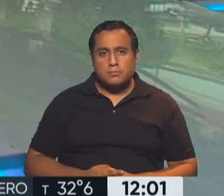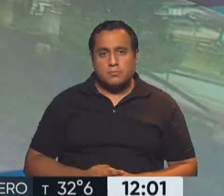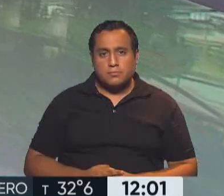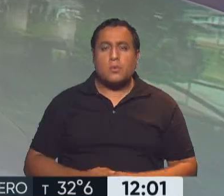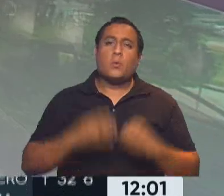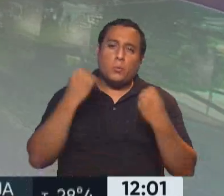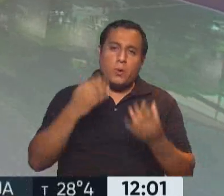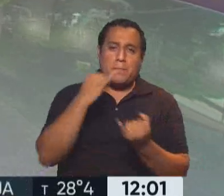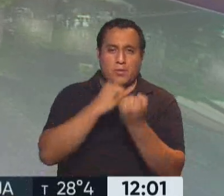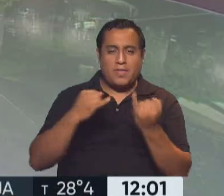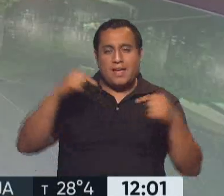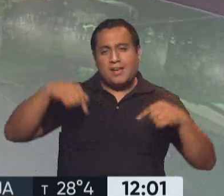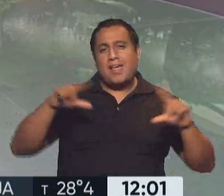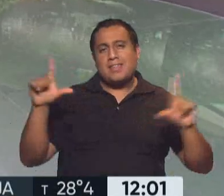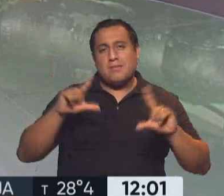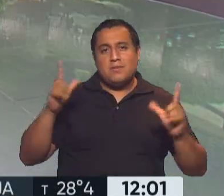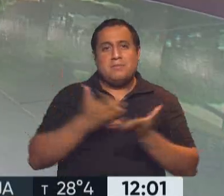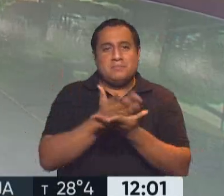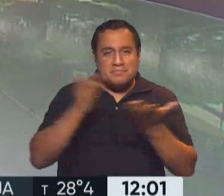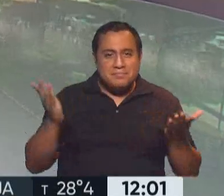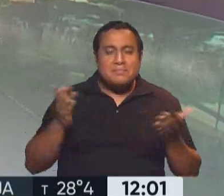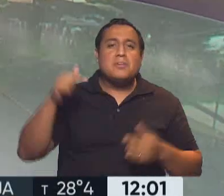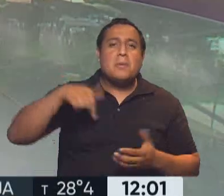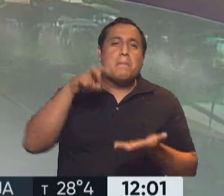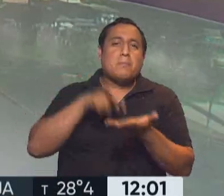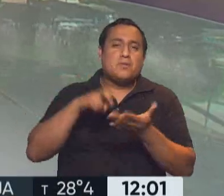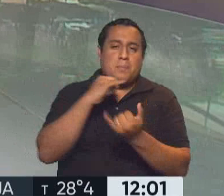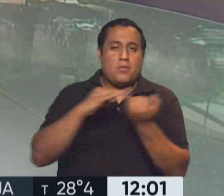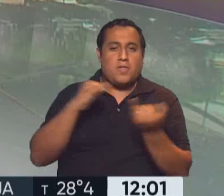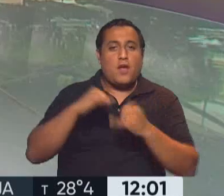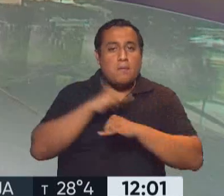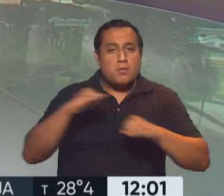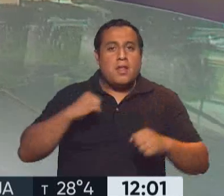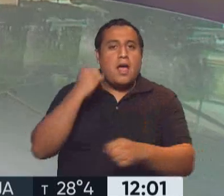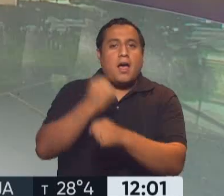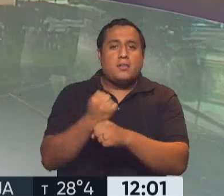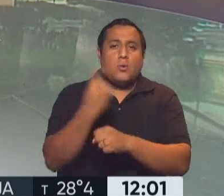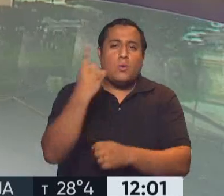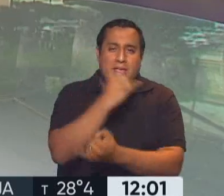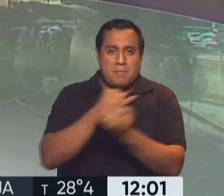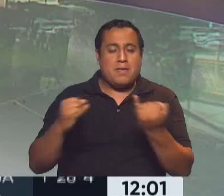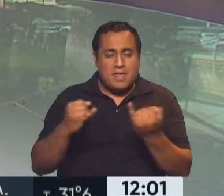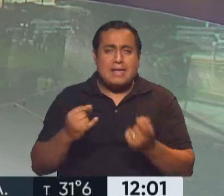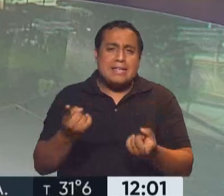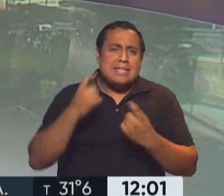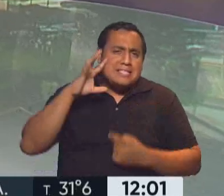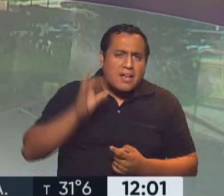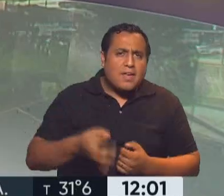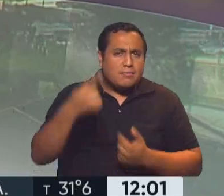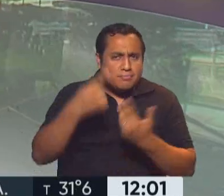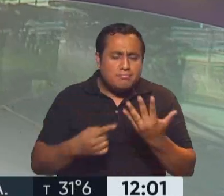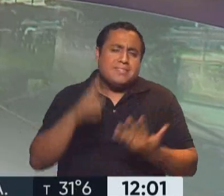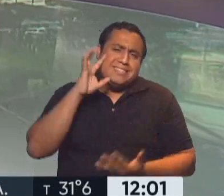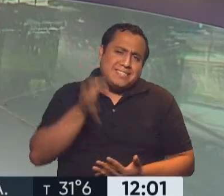Buen mediodía, que estamos en la televisión pública, edición mediodía, con toda la información hasta la 1:30. Lo que tenés que saber, bueno, sabemos, un